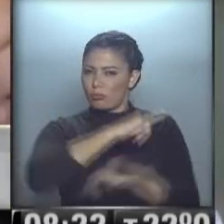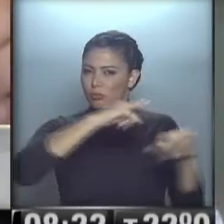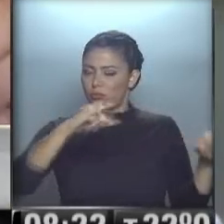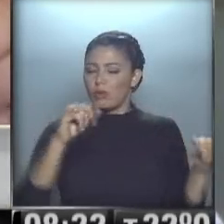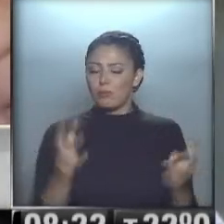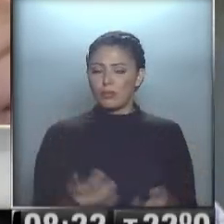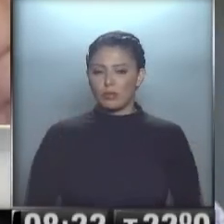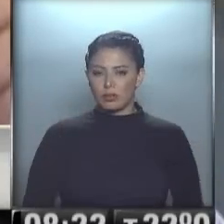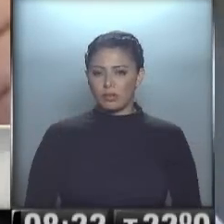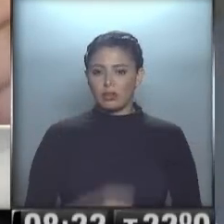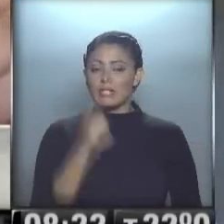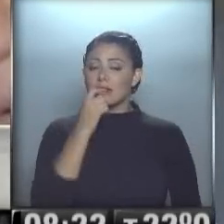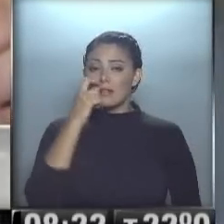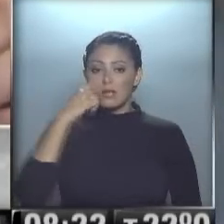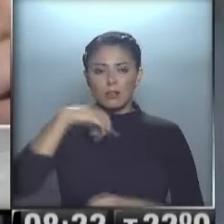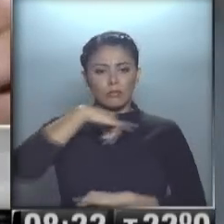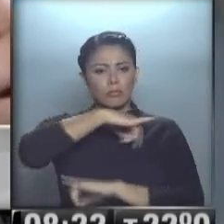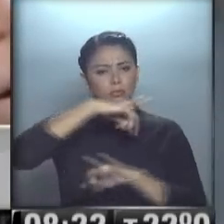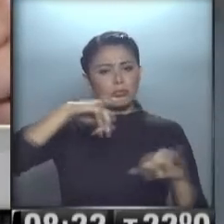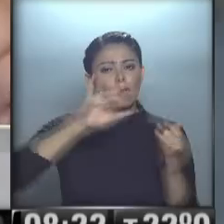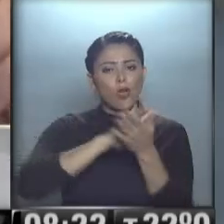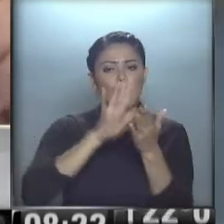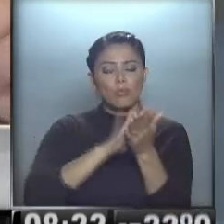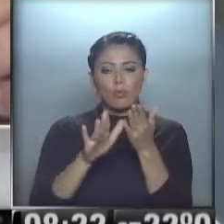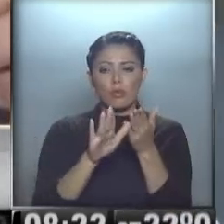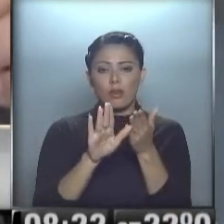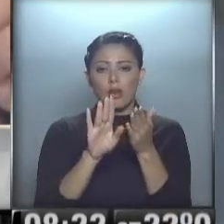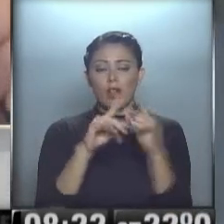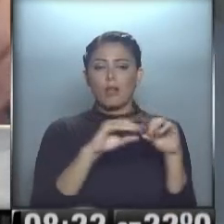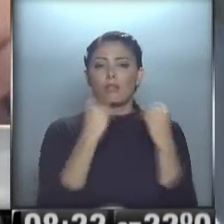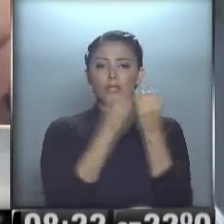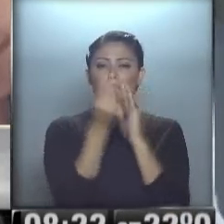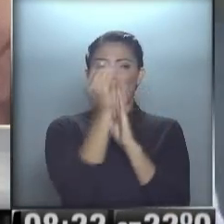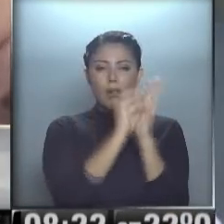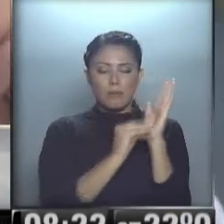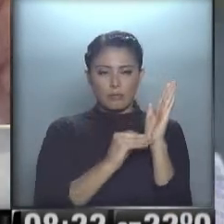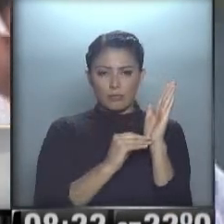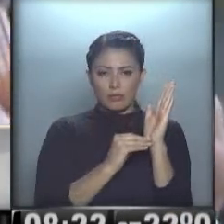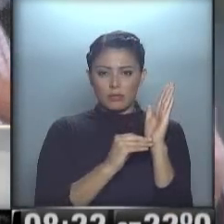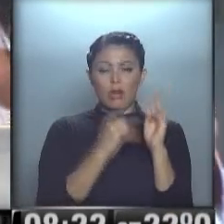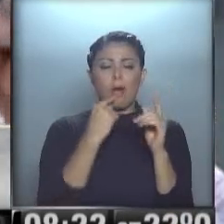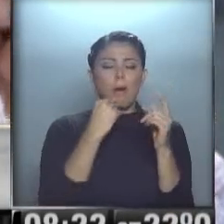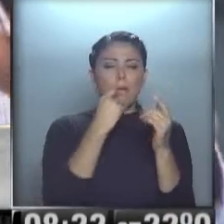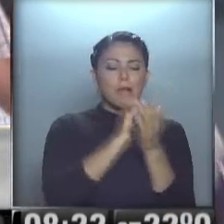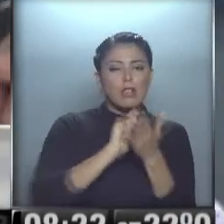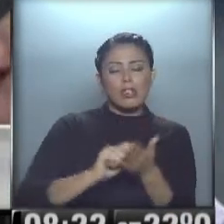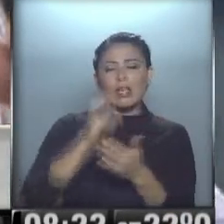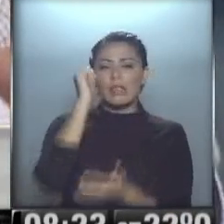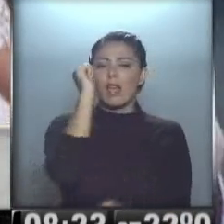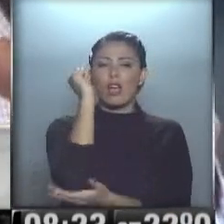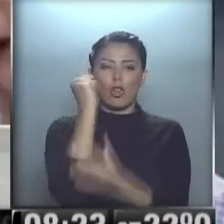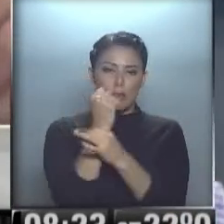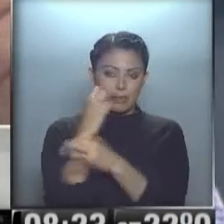partir de la ación de la publicación del nuevo índice de precios al consumidor periodistas economistas